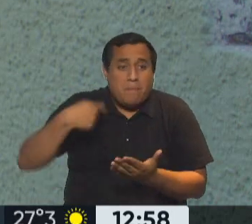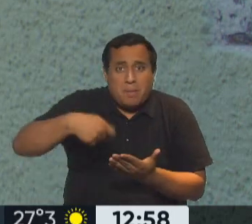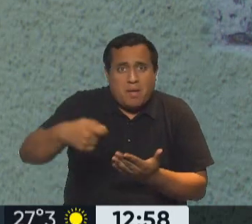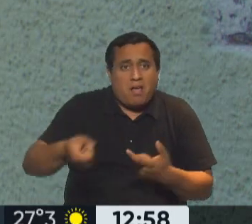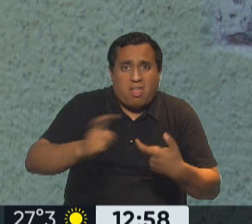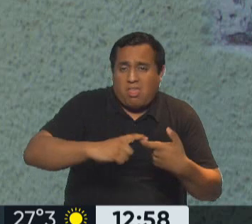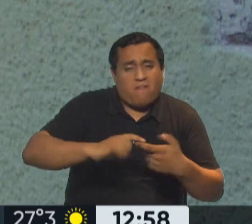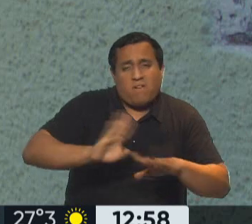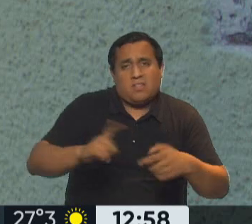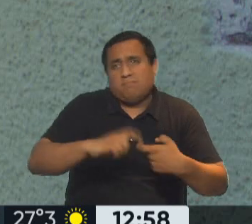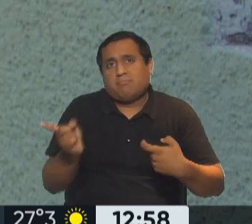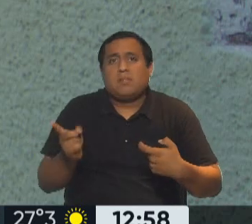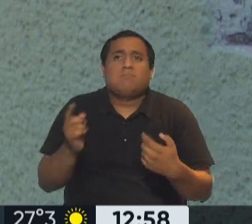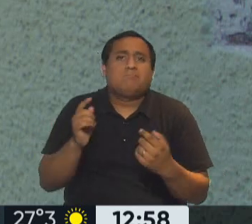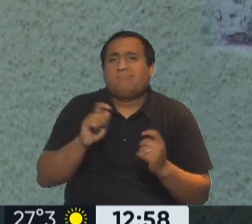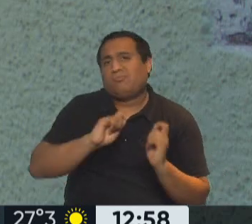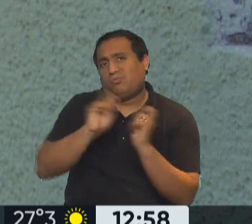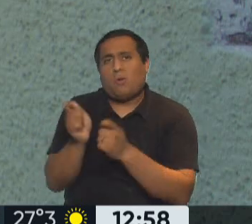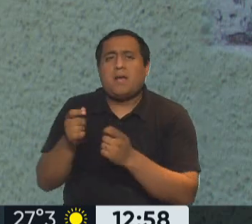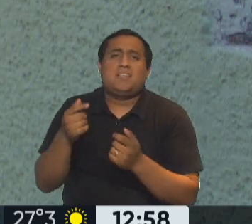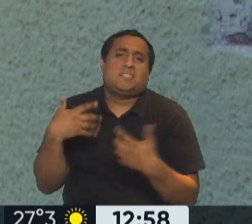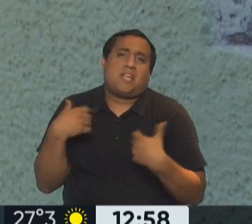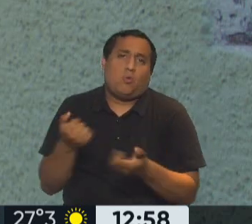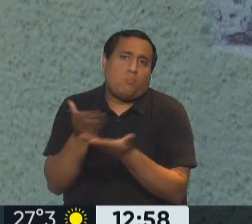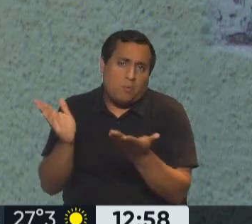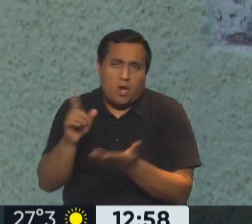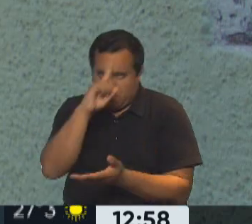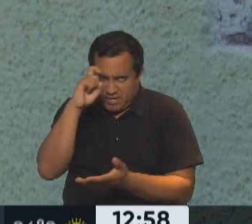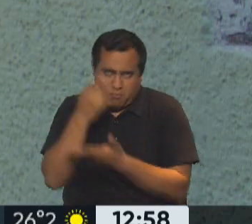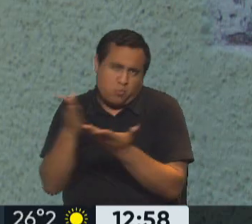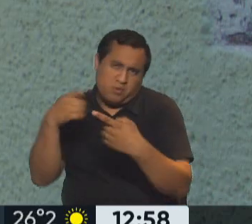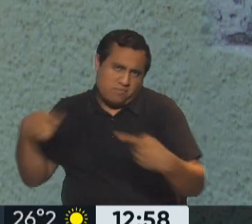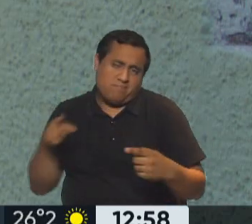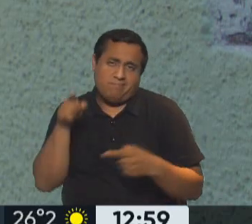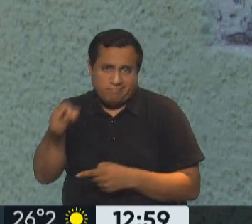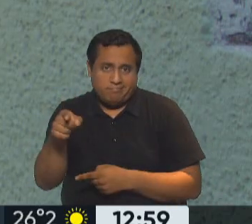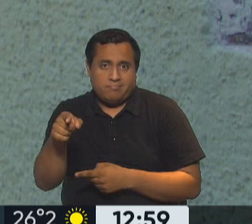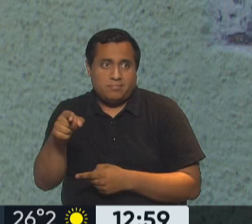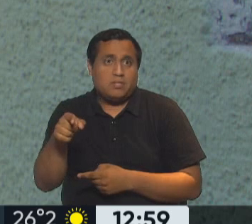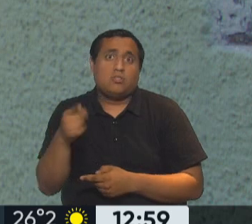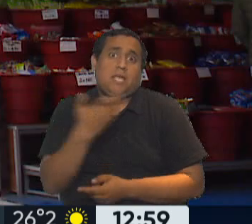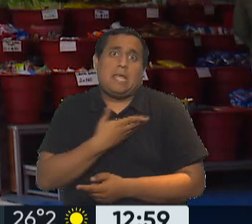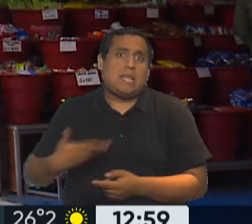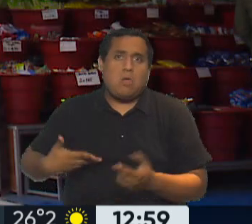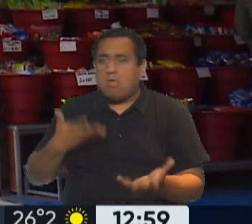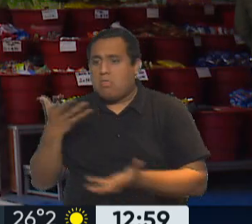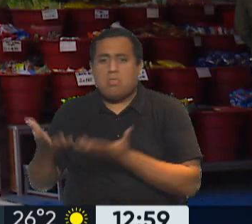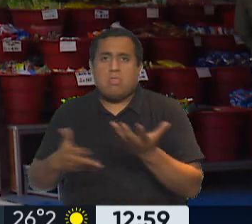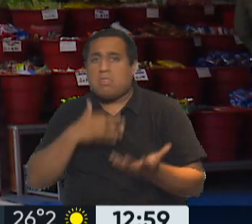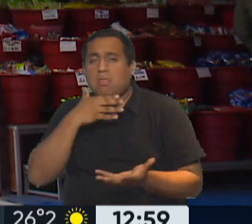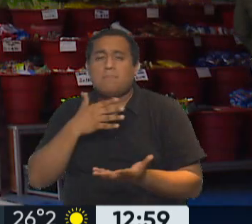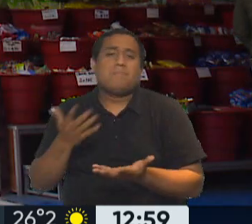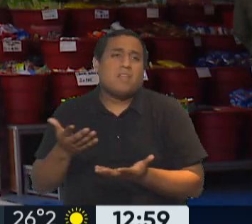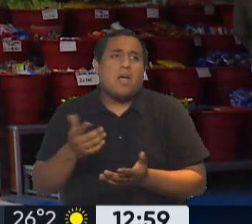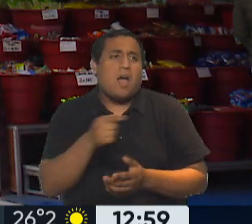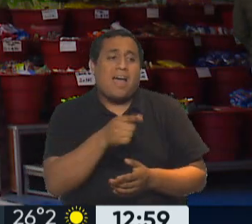y migra a la salud pública. Esto, en definitiva, va a ser una mayor carga para el Estado. El Estado le autoriza